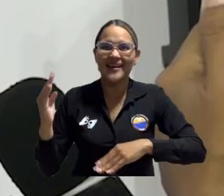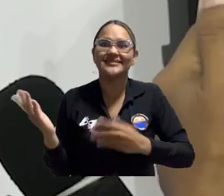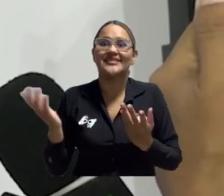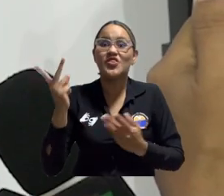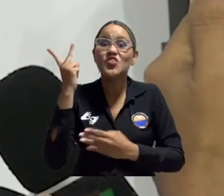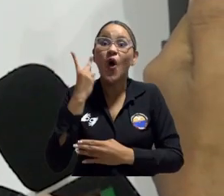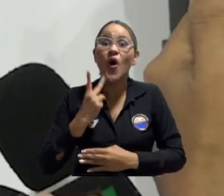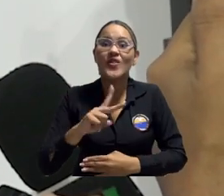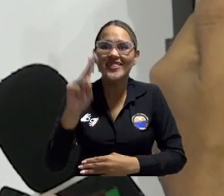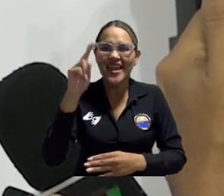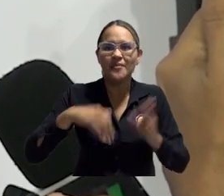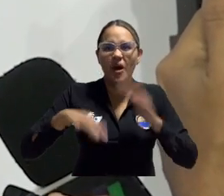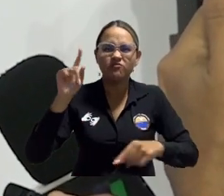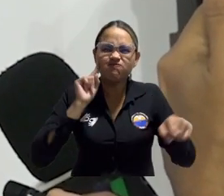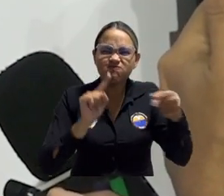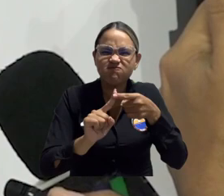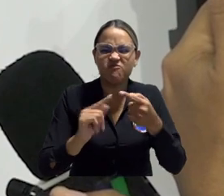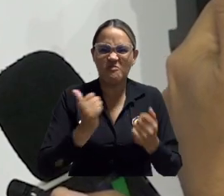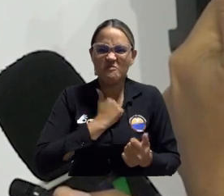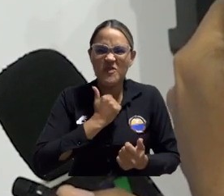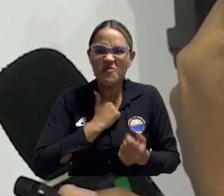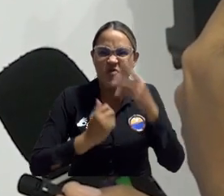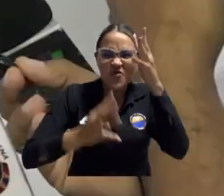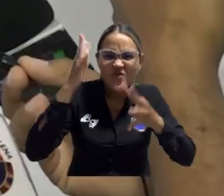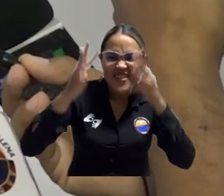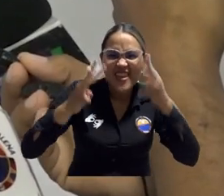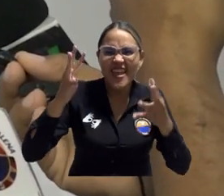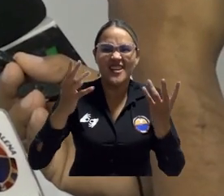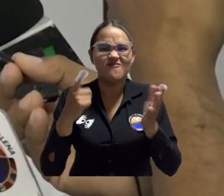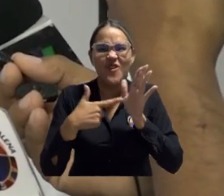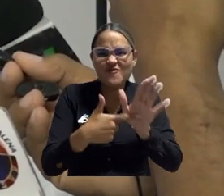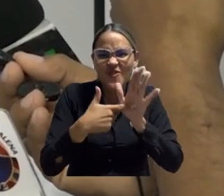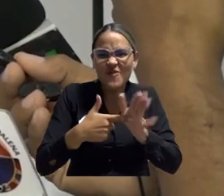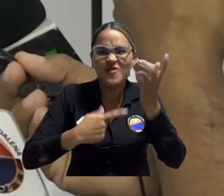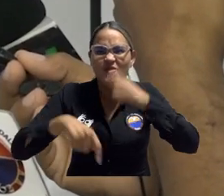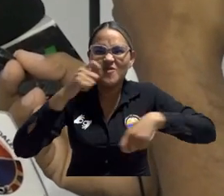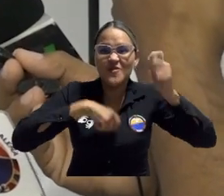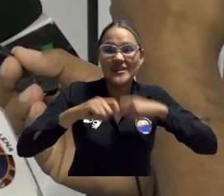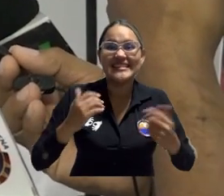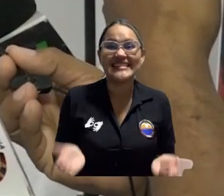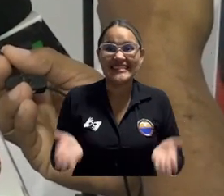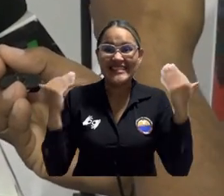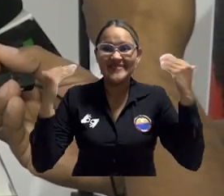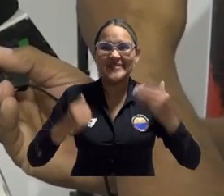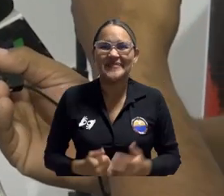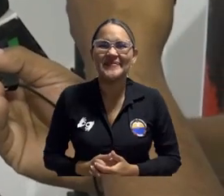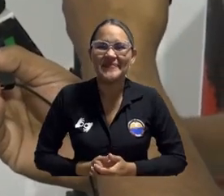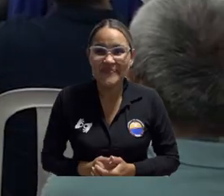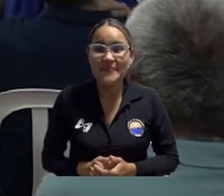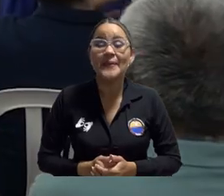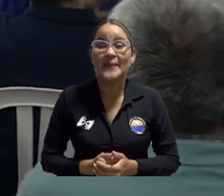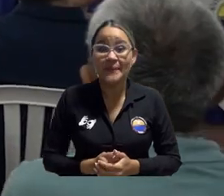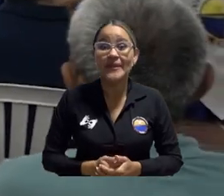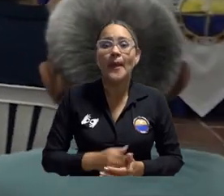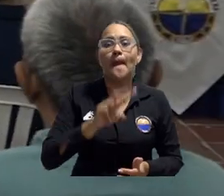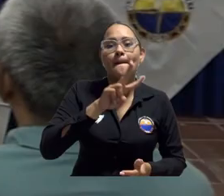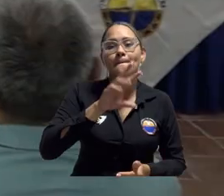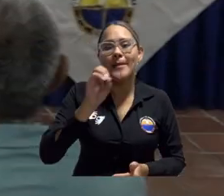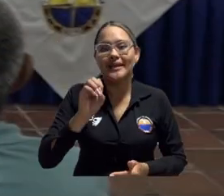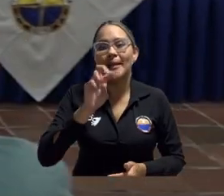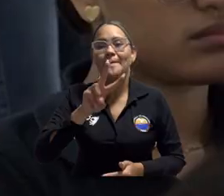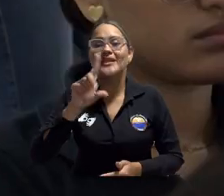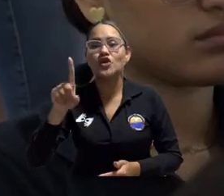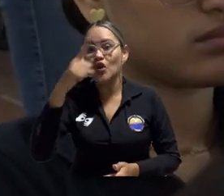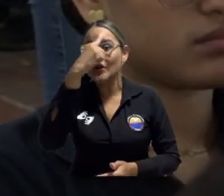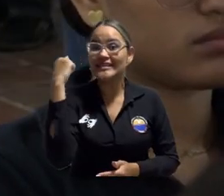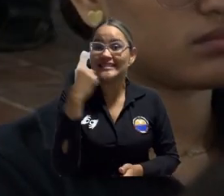Magdalena se transforma en un gran campamento para la innovación y emprendimiento. Entonces quiero invitarlos a todos y a todas que participen y que disfruten este espacio. Durante el 20 y 21